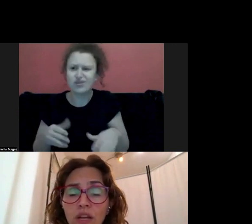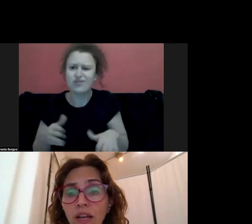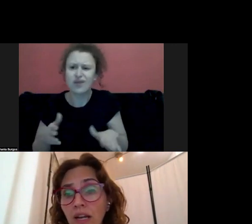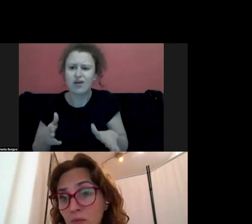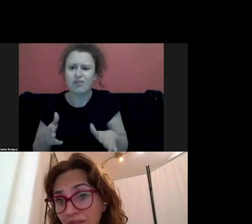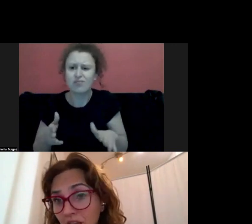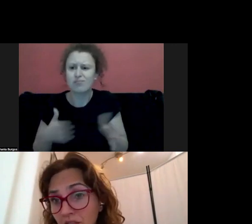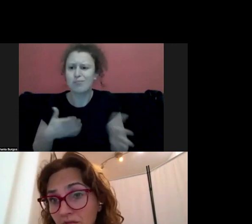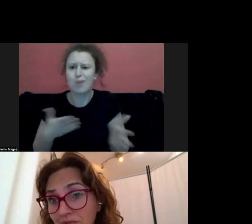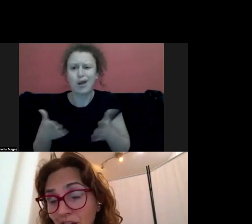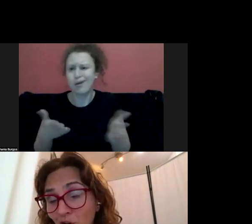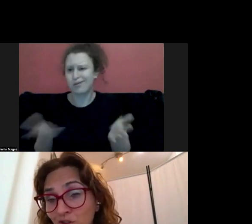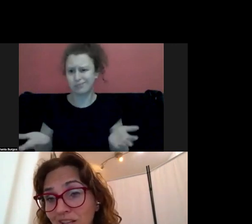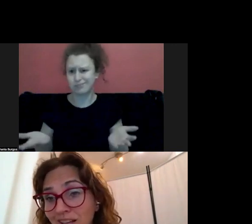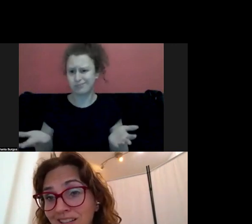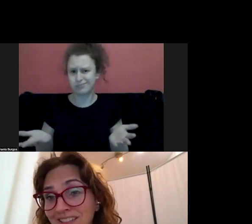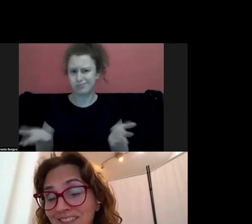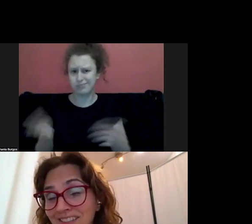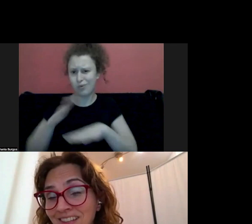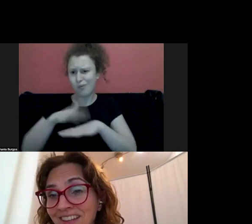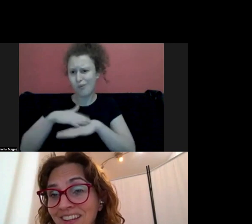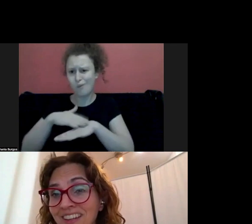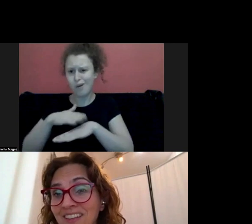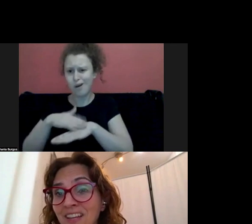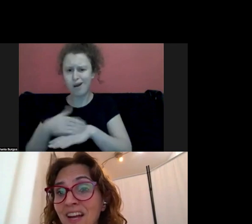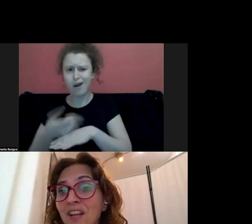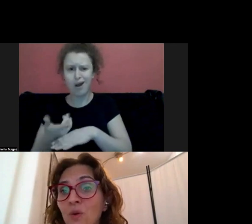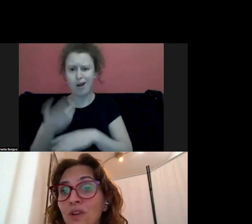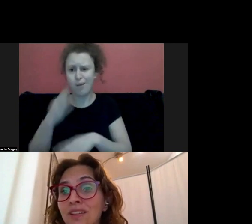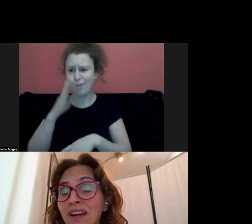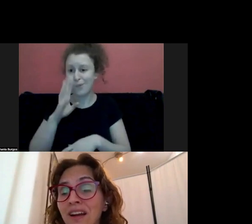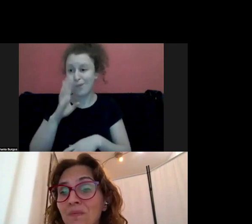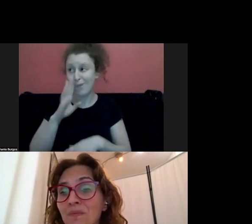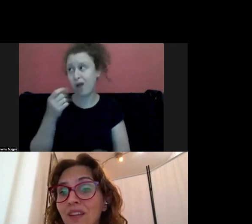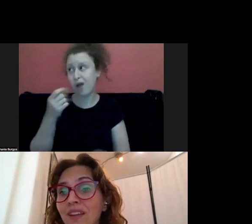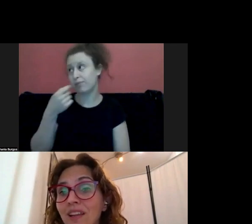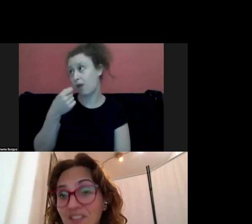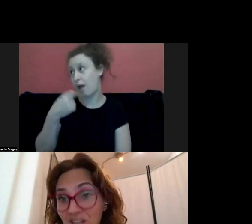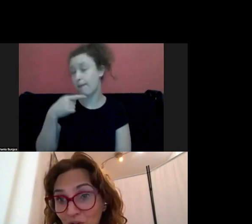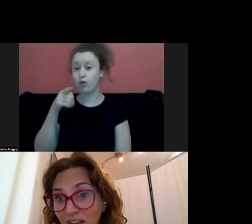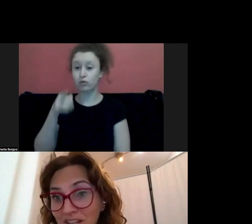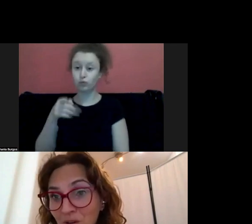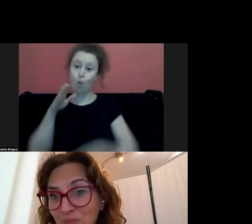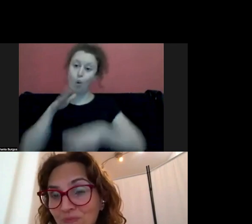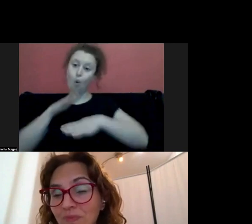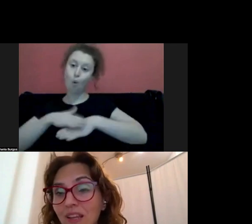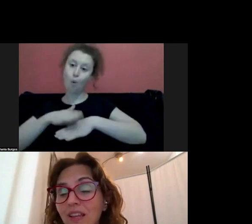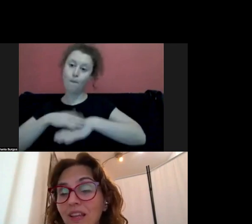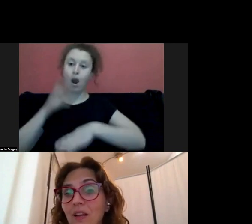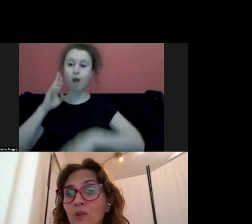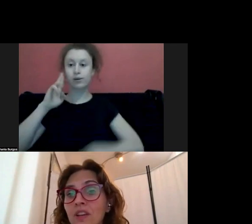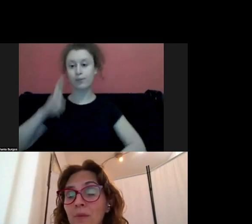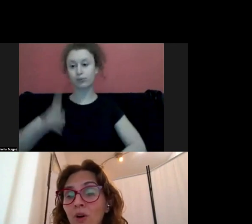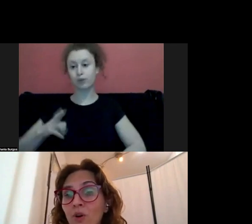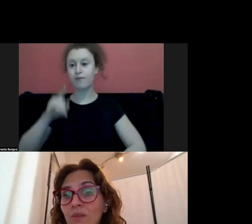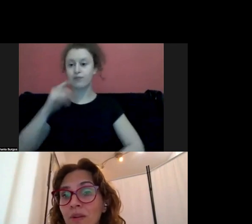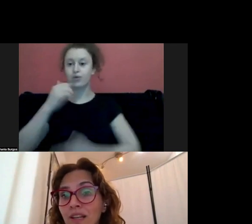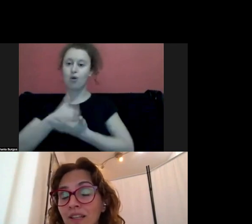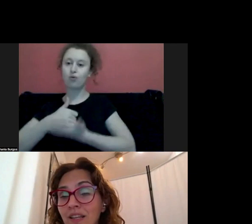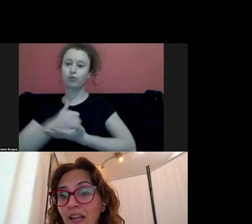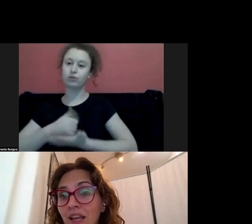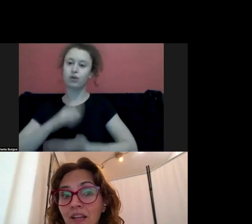como herramientas diagnósticas que tengan en cuenta el sesgo de género? ¿No sería